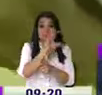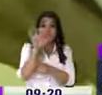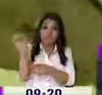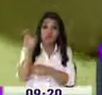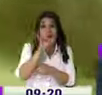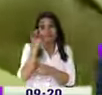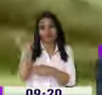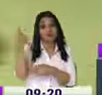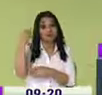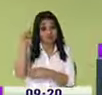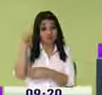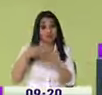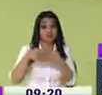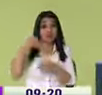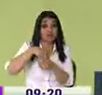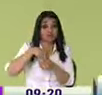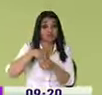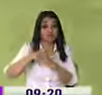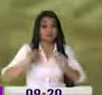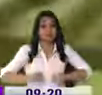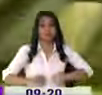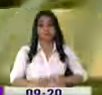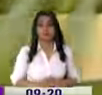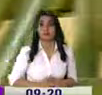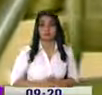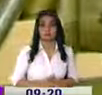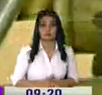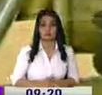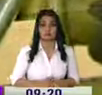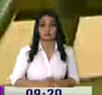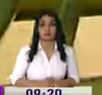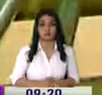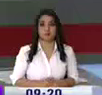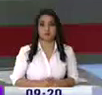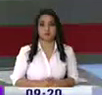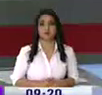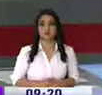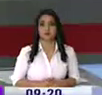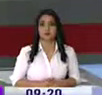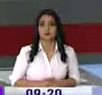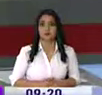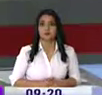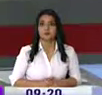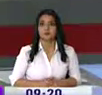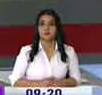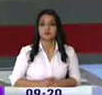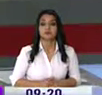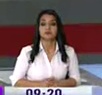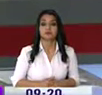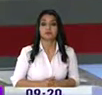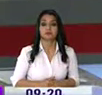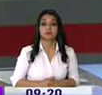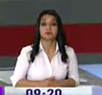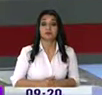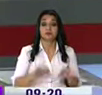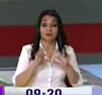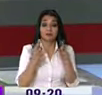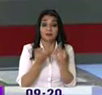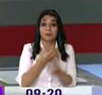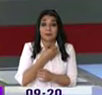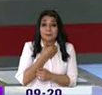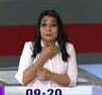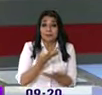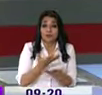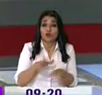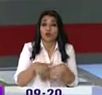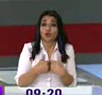a 800 millones de dólares, informó Héctor Romero. Y uno de los temores más grandes de una familia es